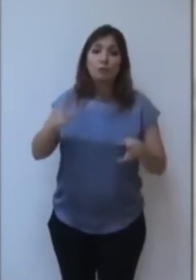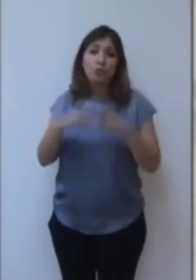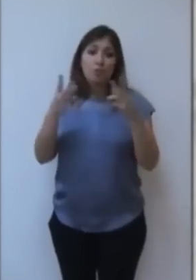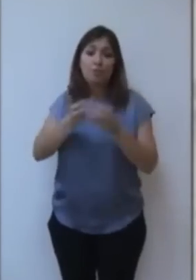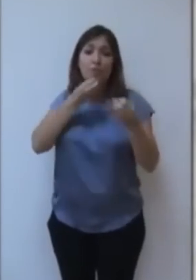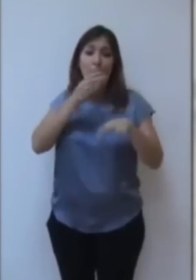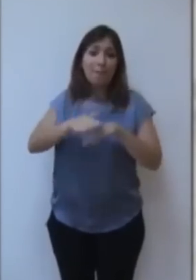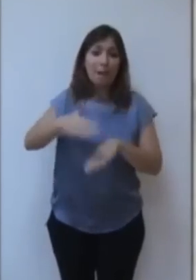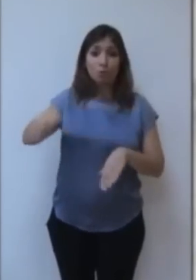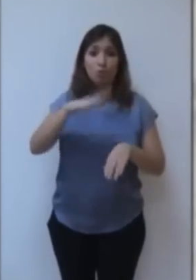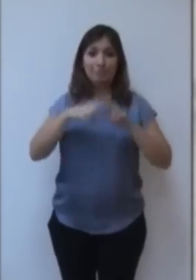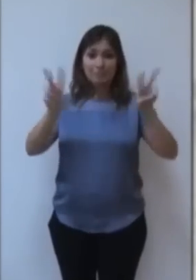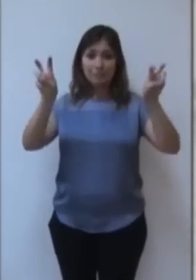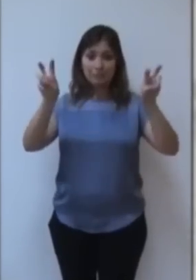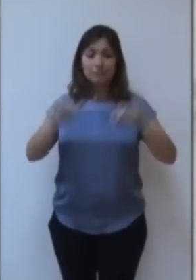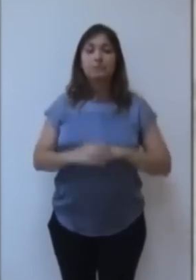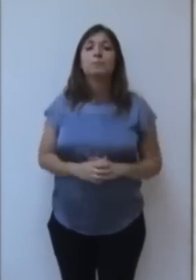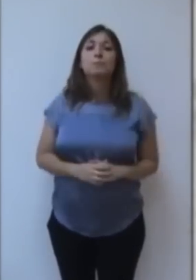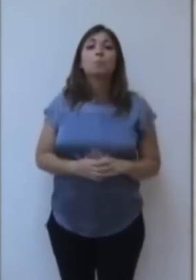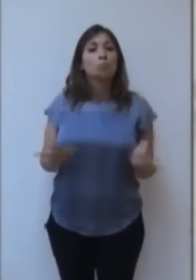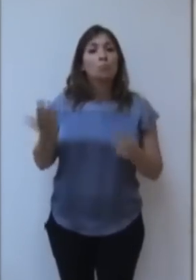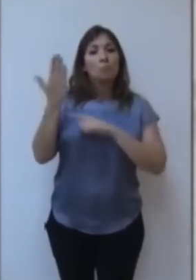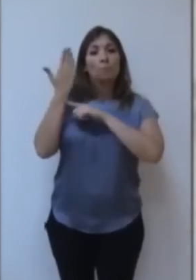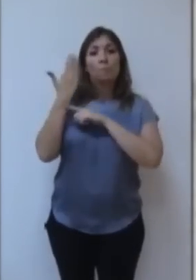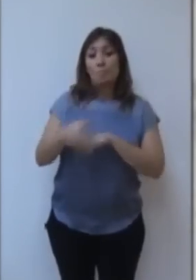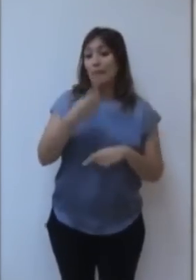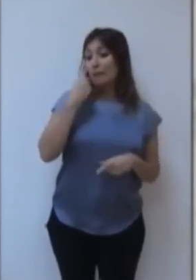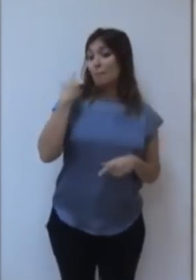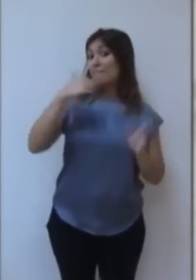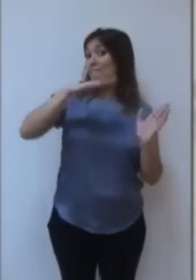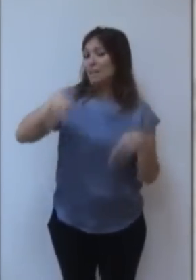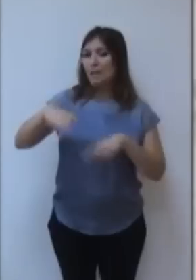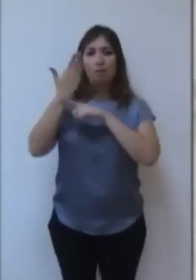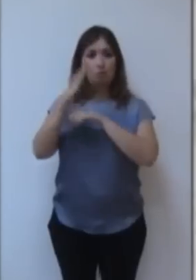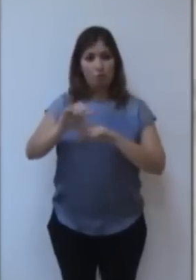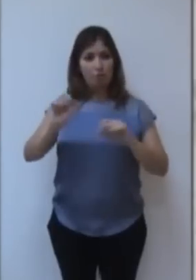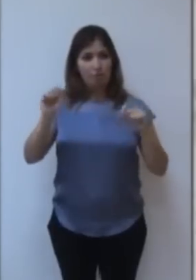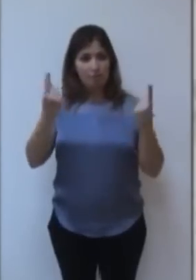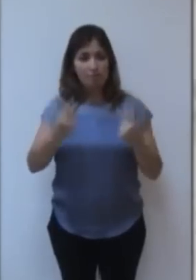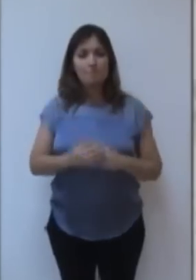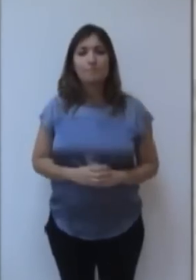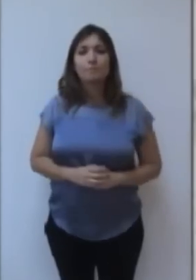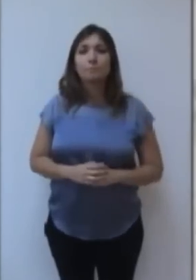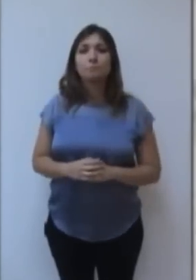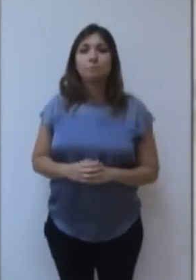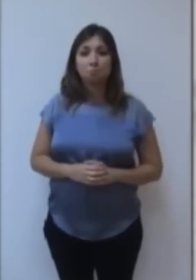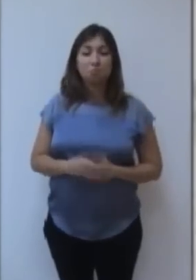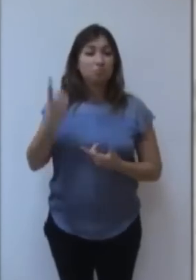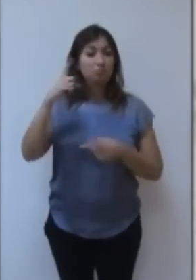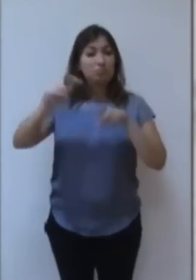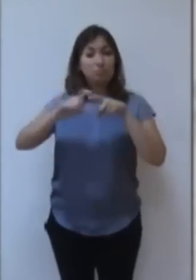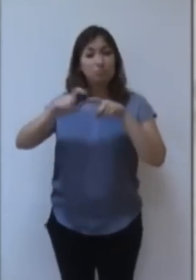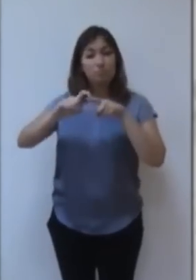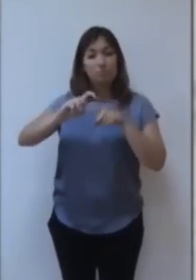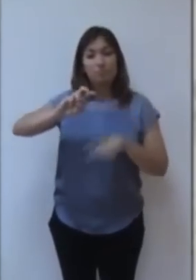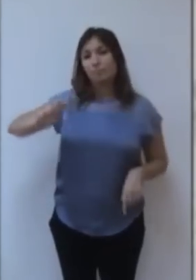Información para Todos. Se presentó a finales del año pasado y entre las distintas